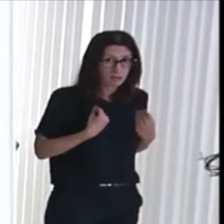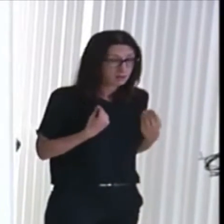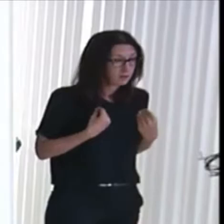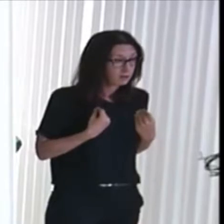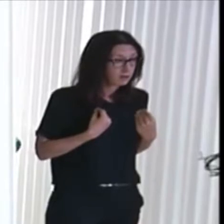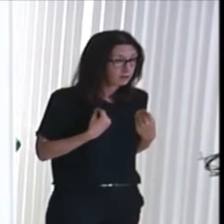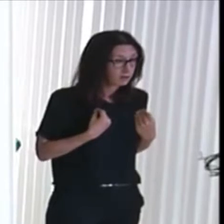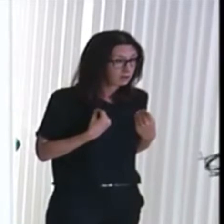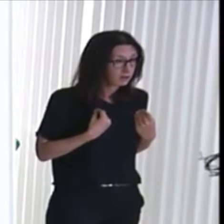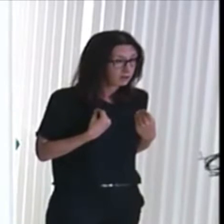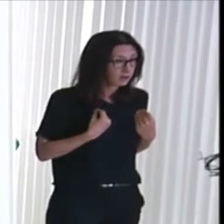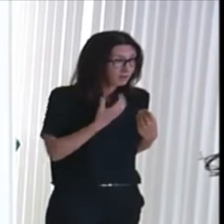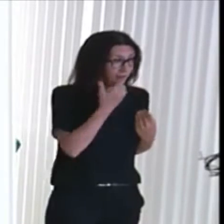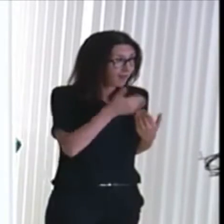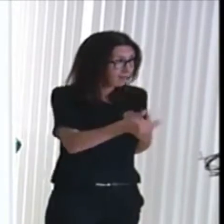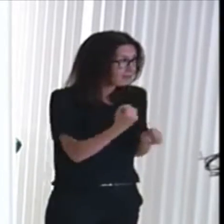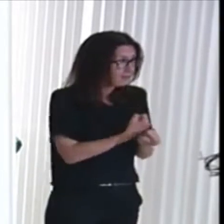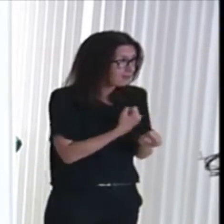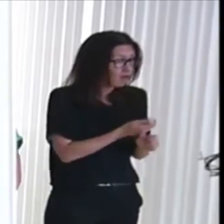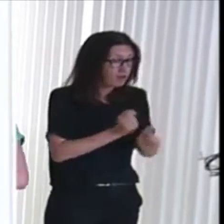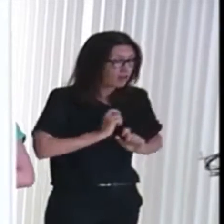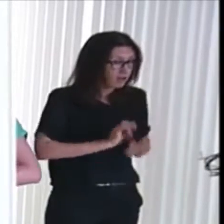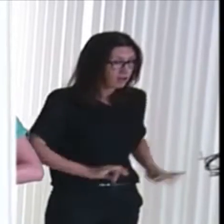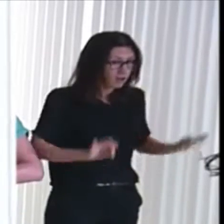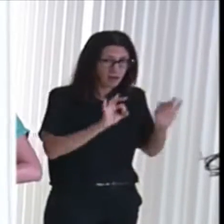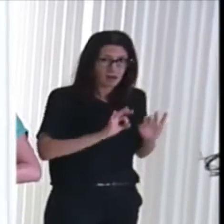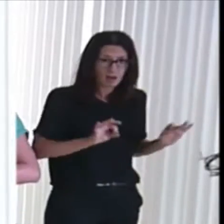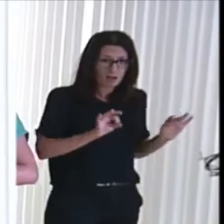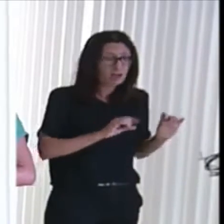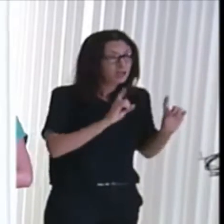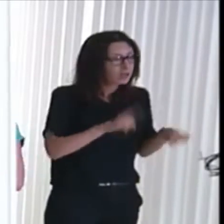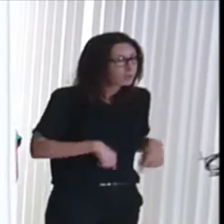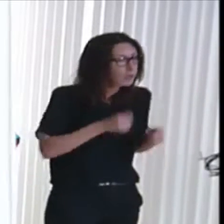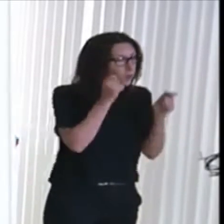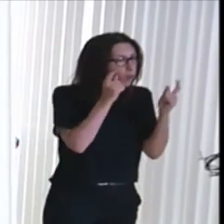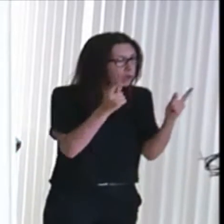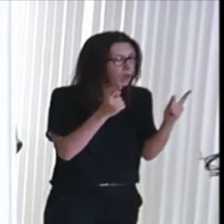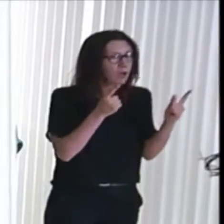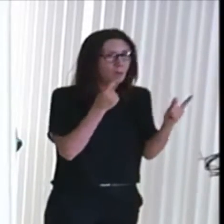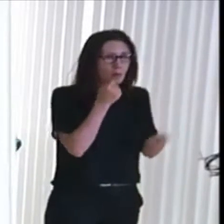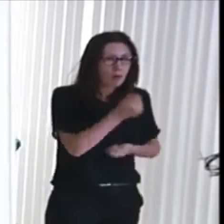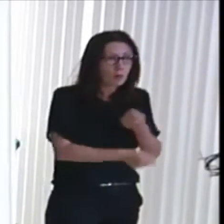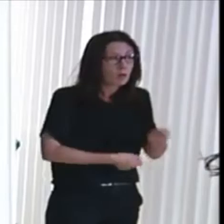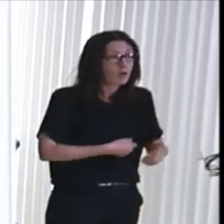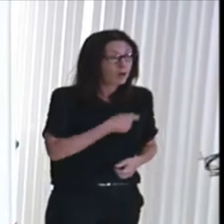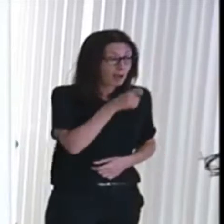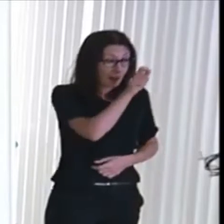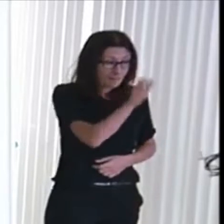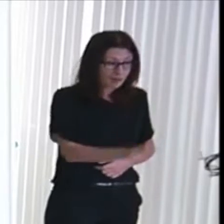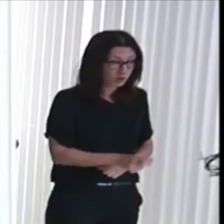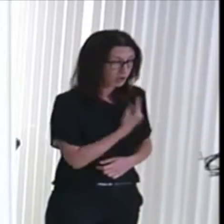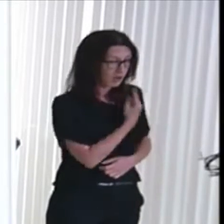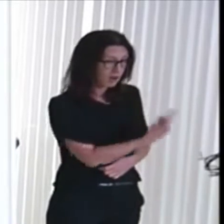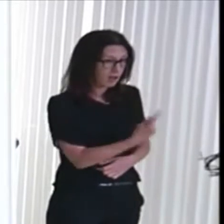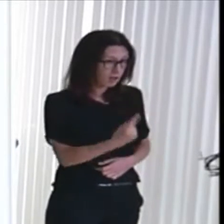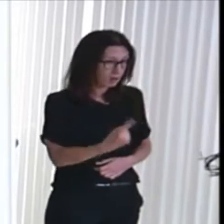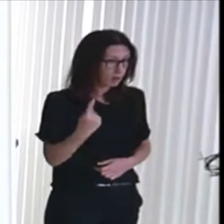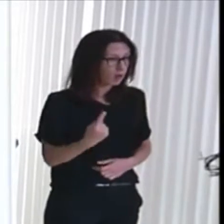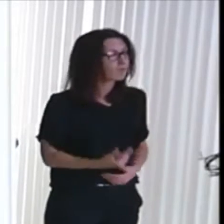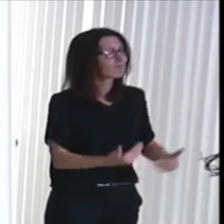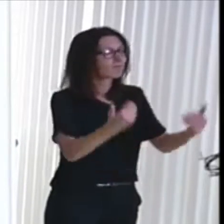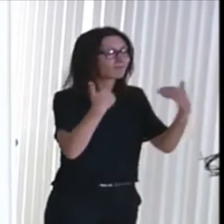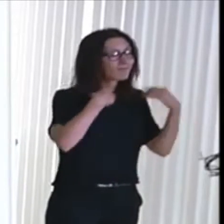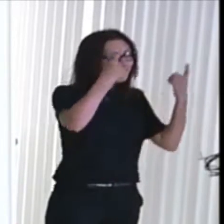no nadie te va a dar trabajo ya. Y además estamos viendo pues que cada vez va a ser más la propia persona la que va a generar el